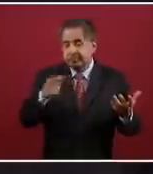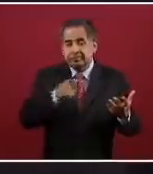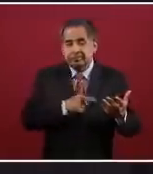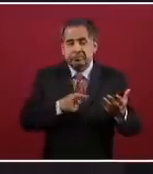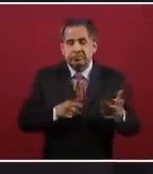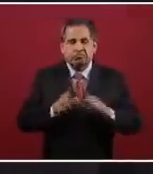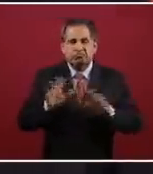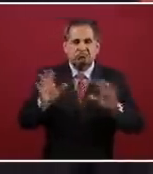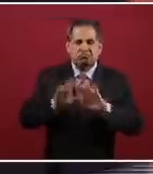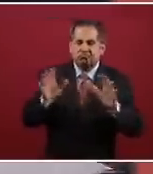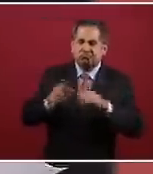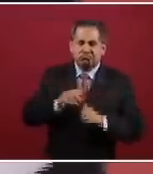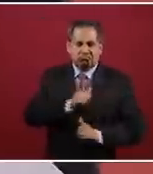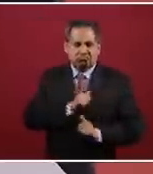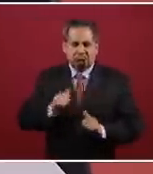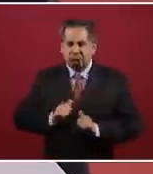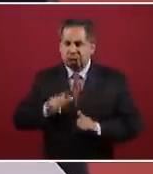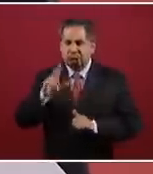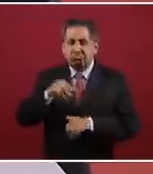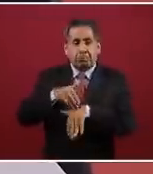no responde el ejército,